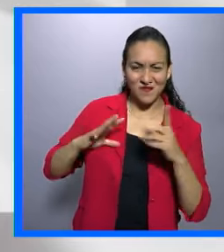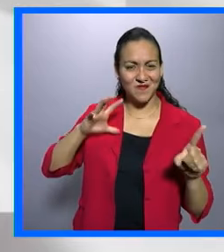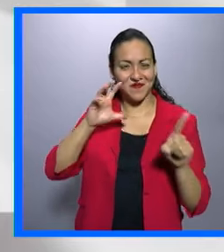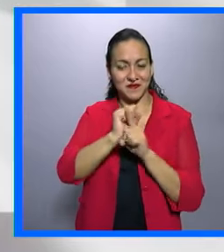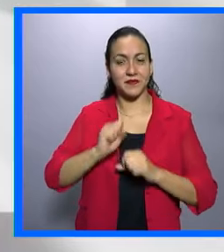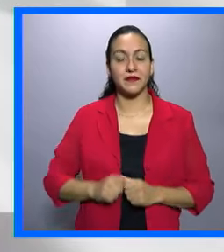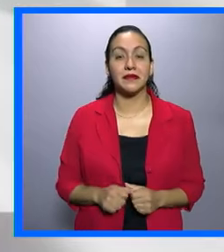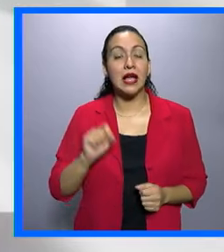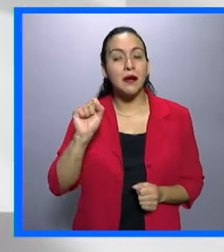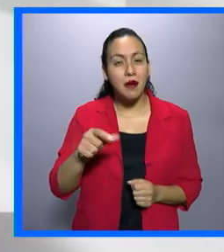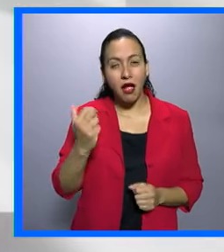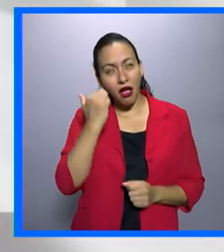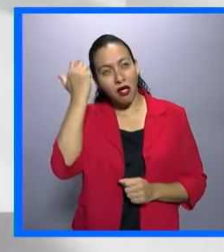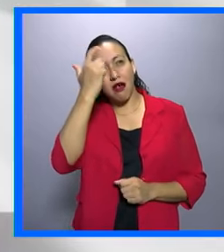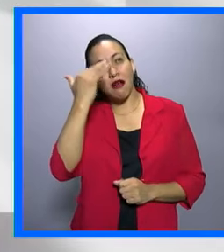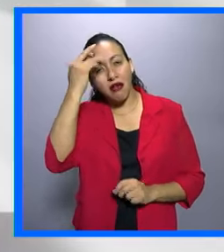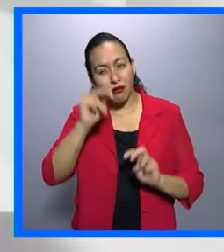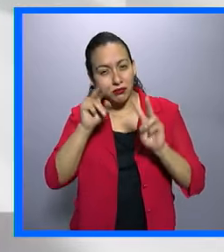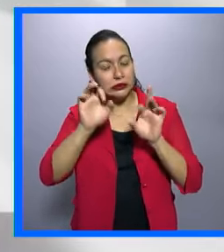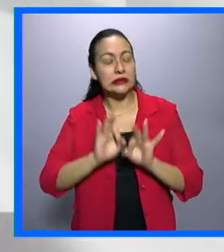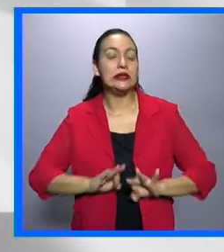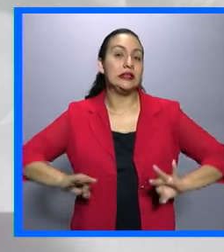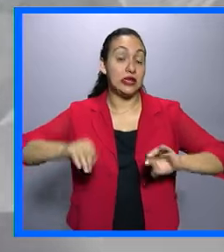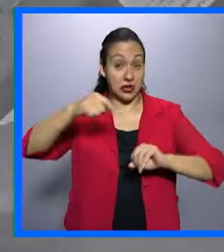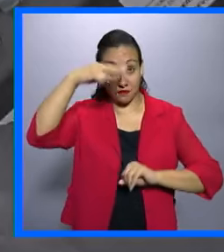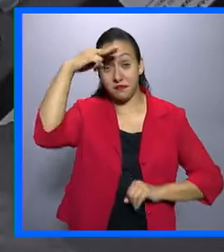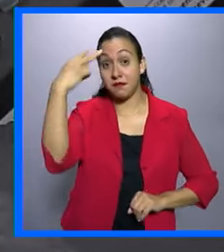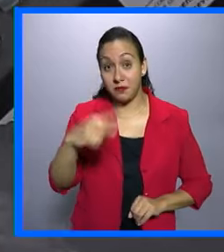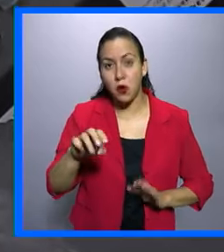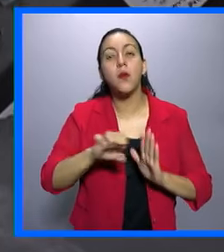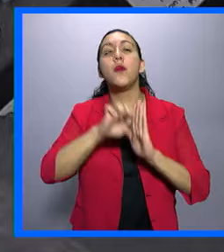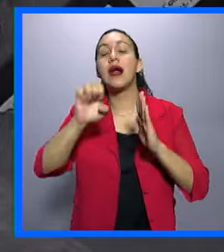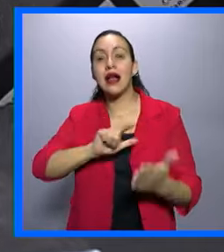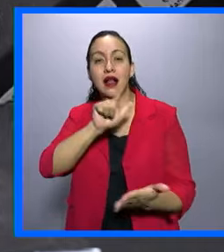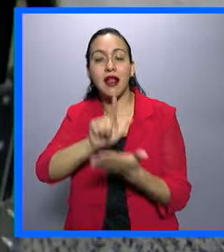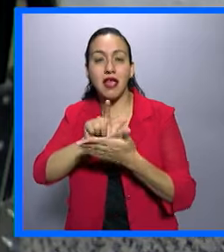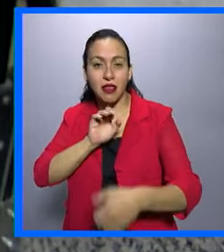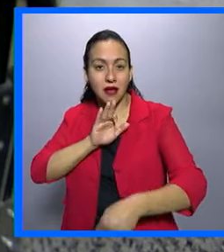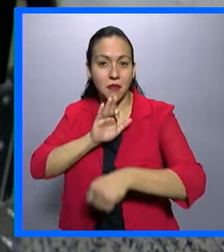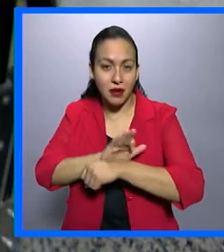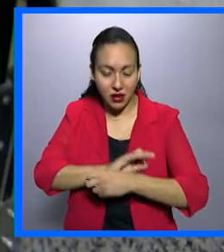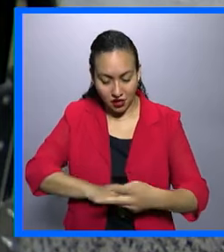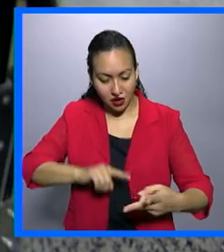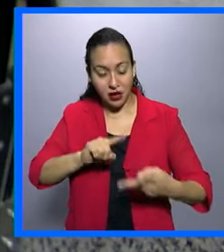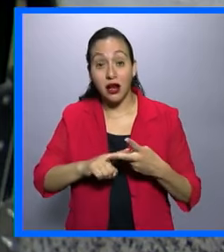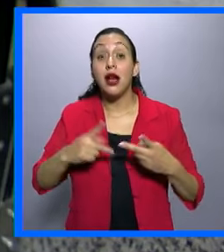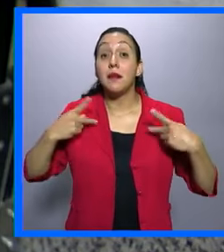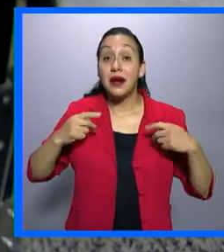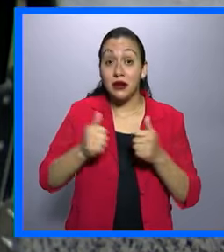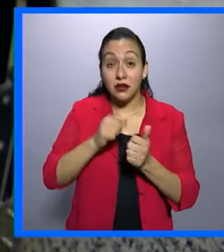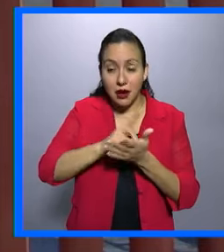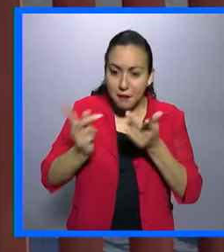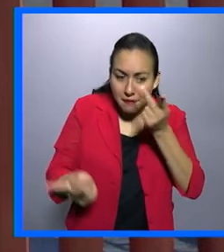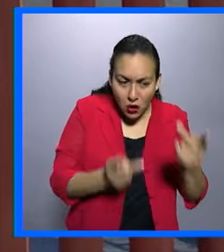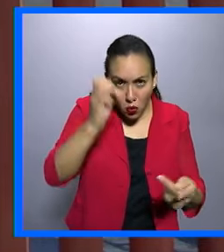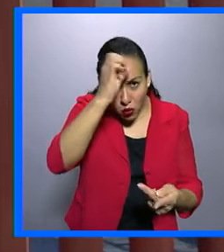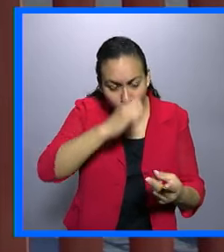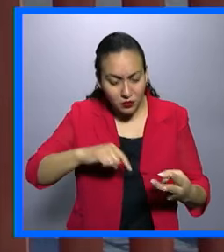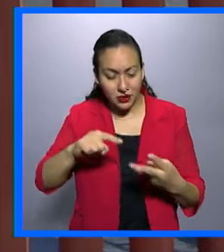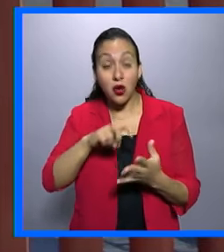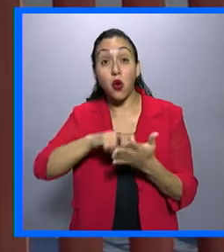Reflexionó sobre diversas temáticas de relevancia para nuestro país, como la ley de amparo, la consulta a personas con discapacidad o